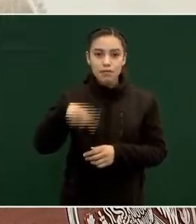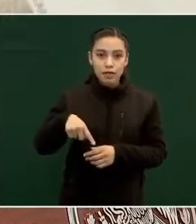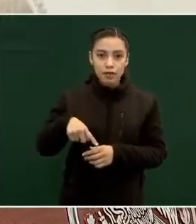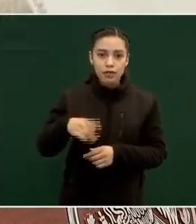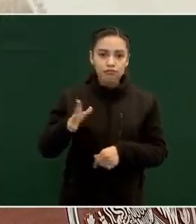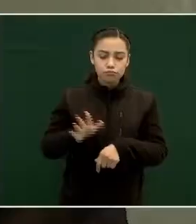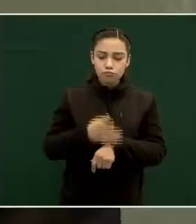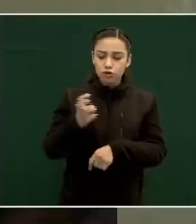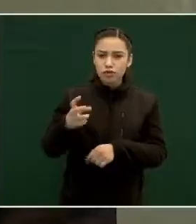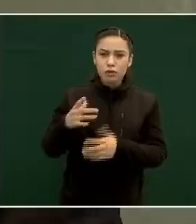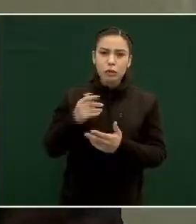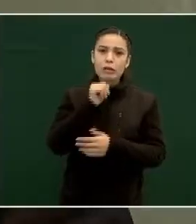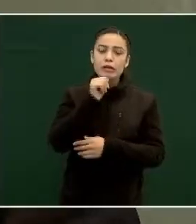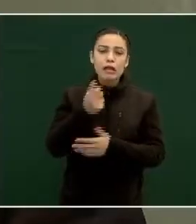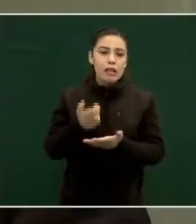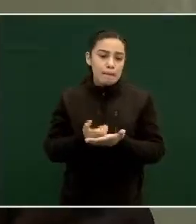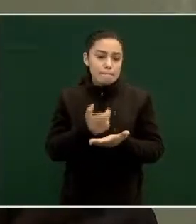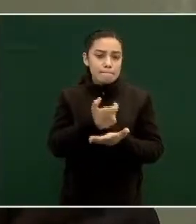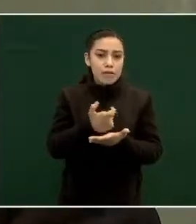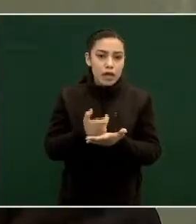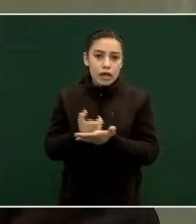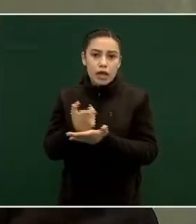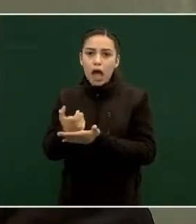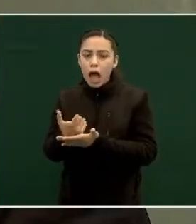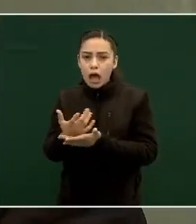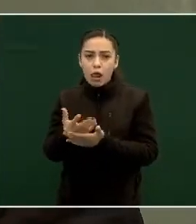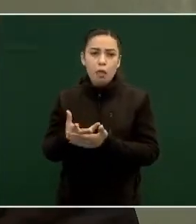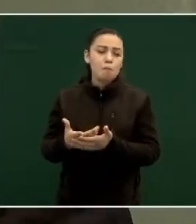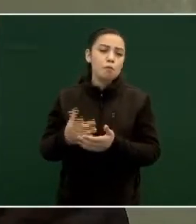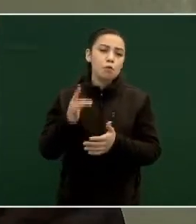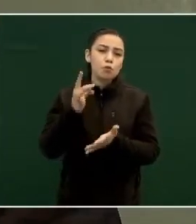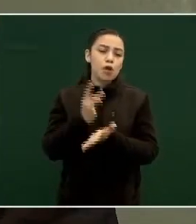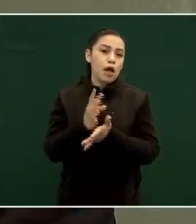no pagaban impuestos las grandes corporaciones